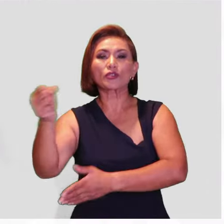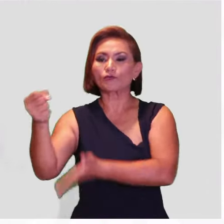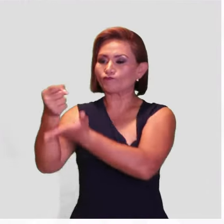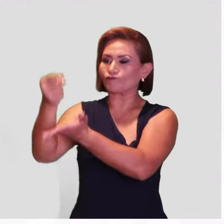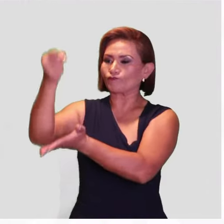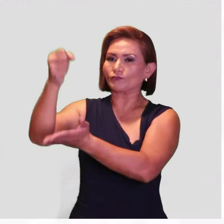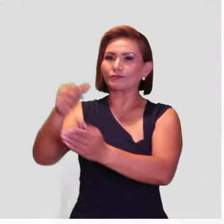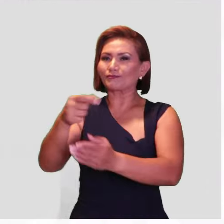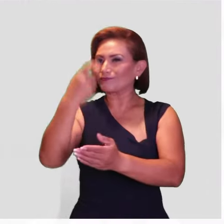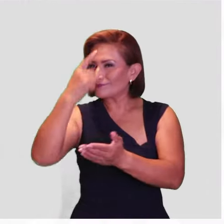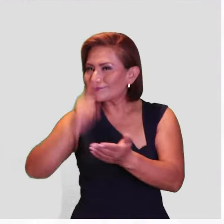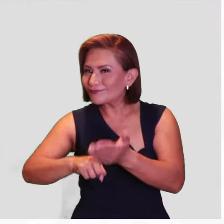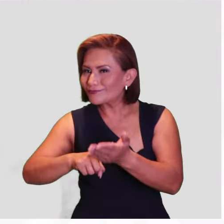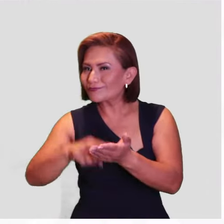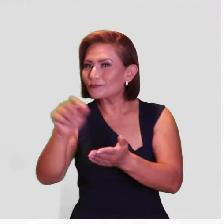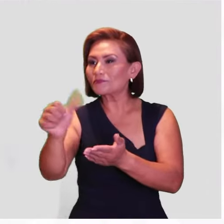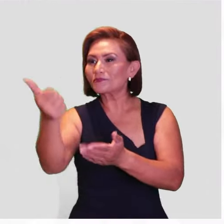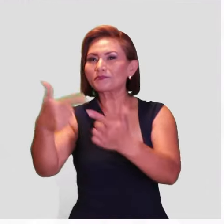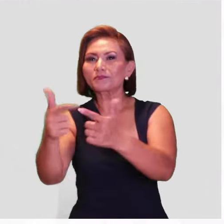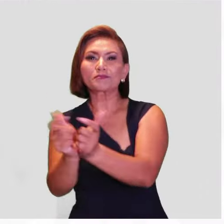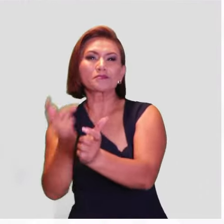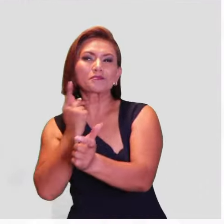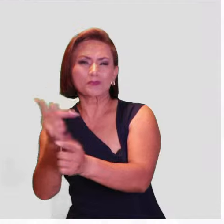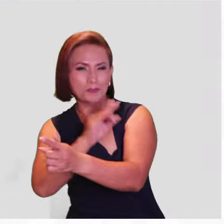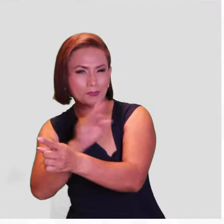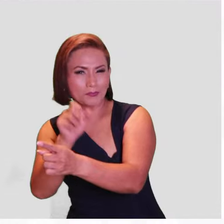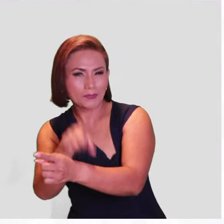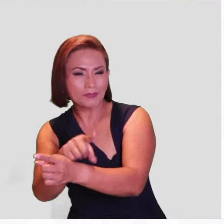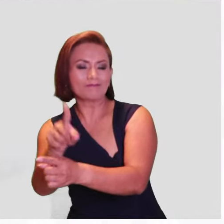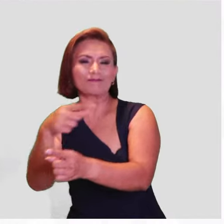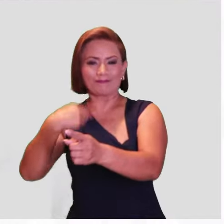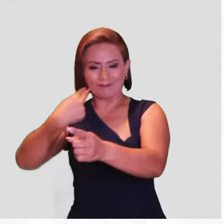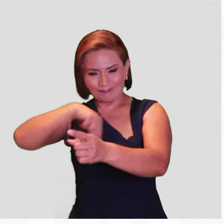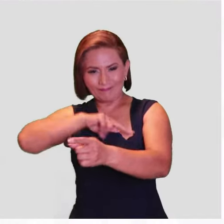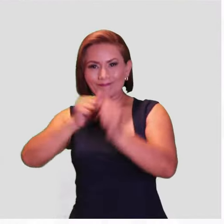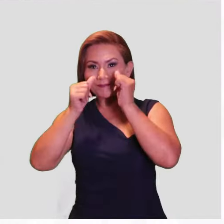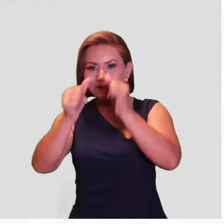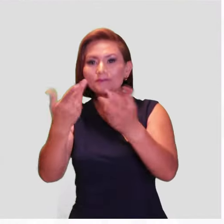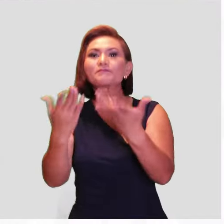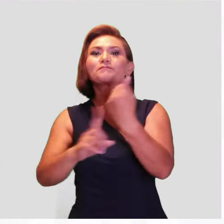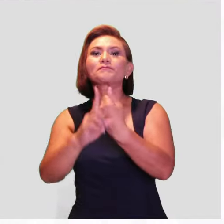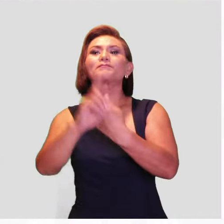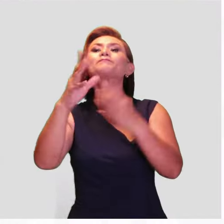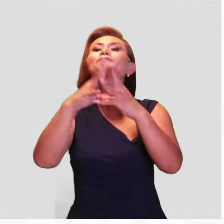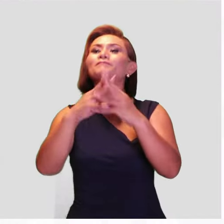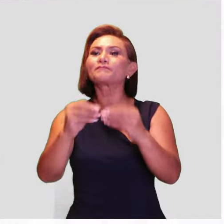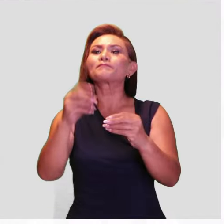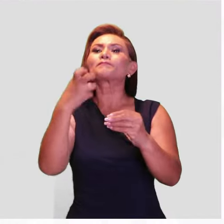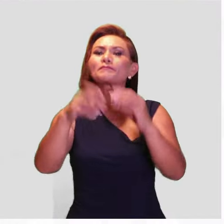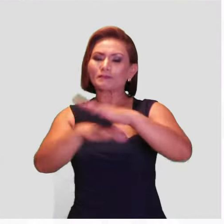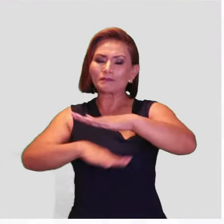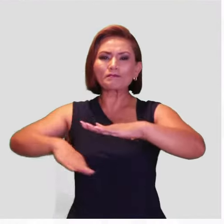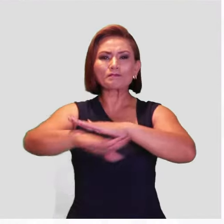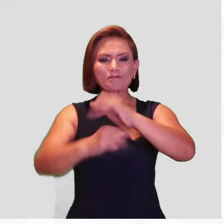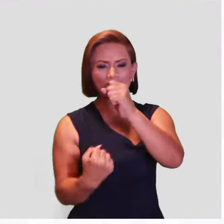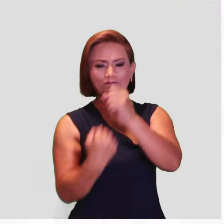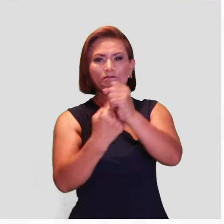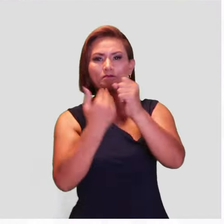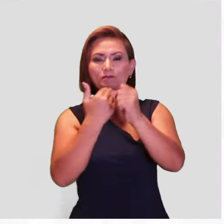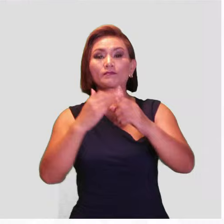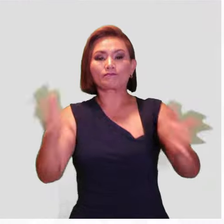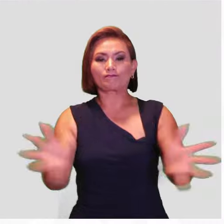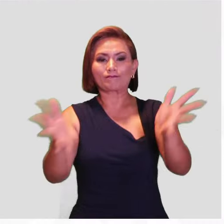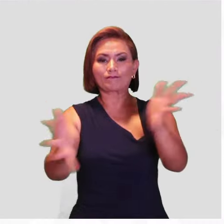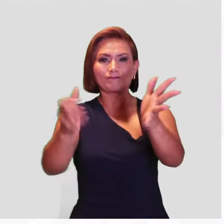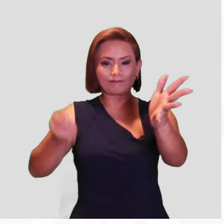fuerza política eso sería posible? Aquí atendemos y resolvemos. Por eso hoy tenemos un piso sólido para impulsar a San Juan. San Juan del